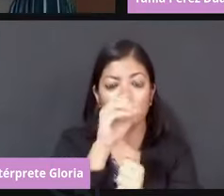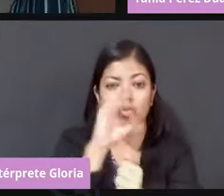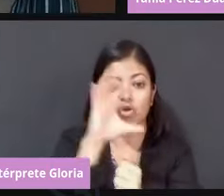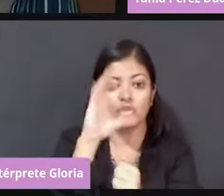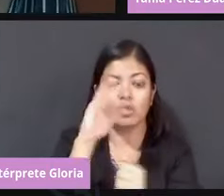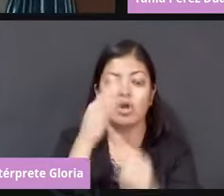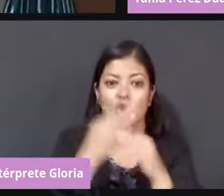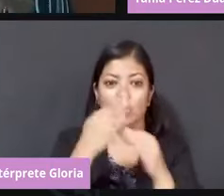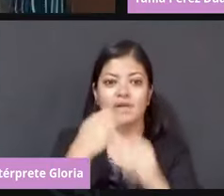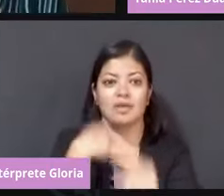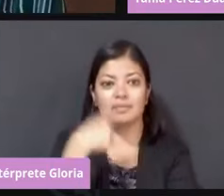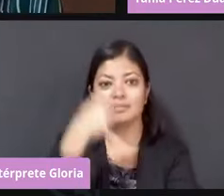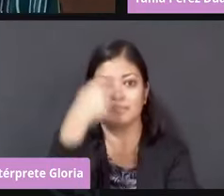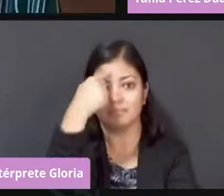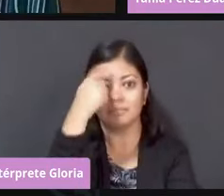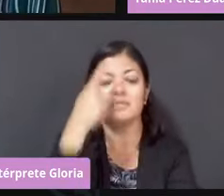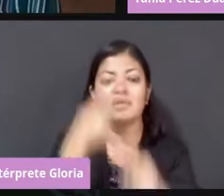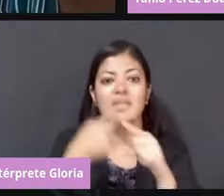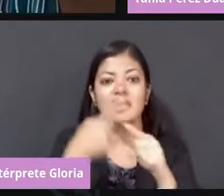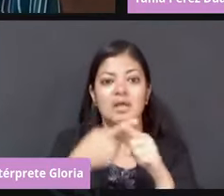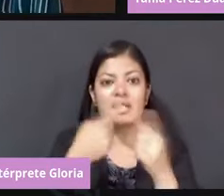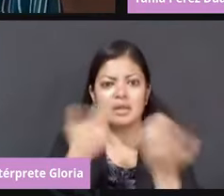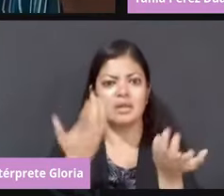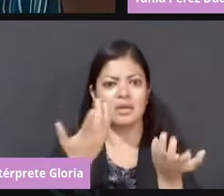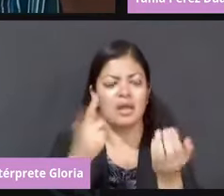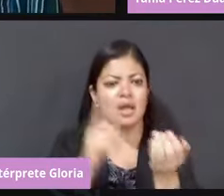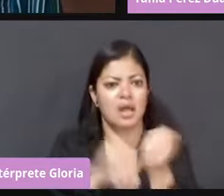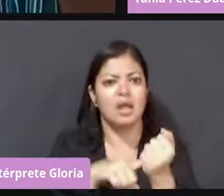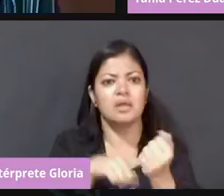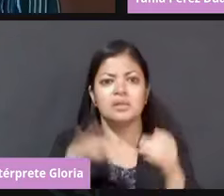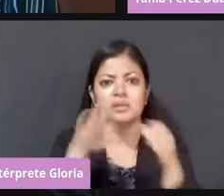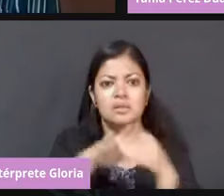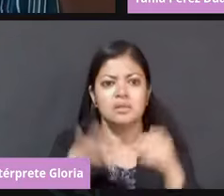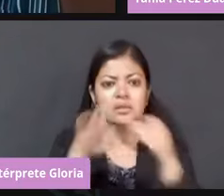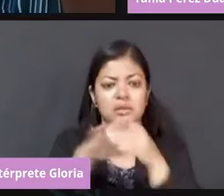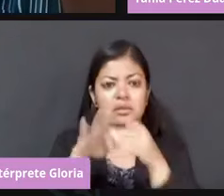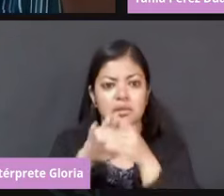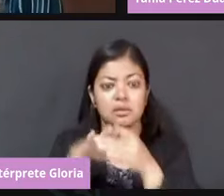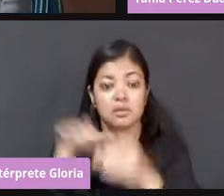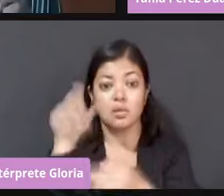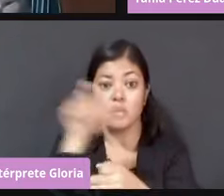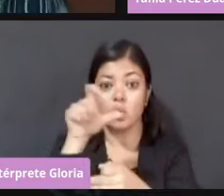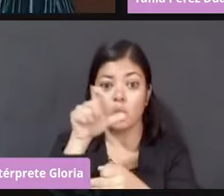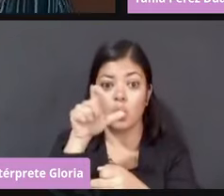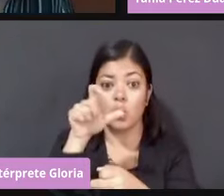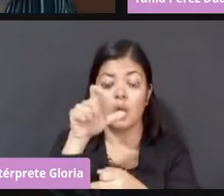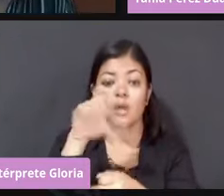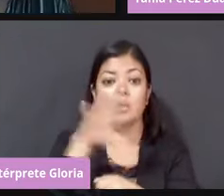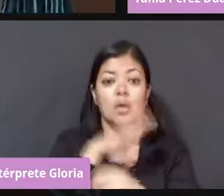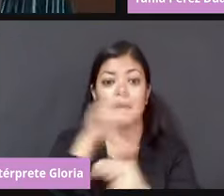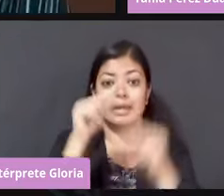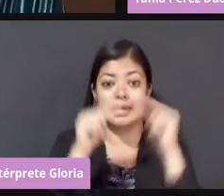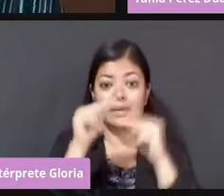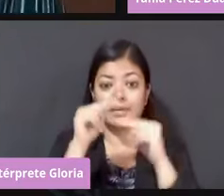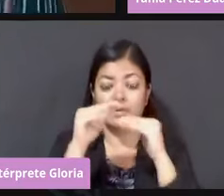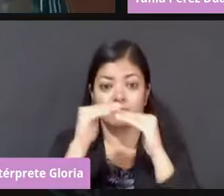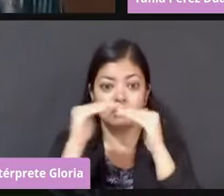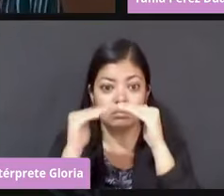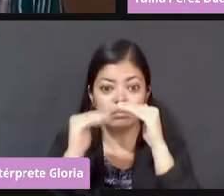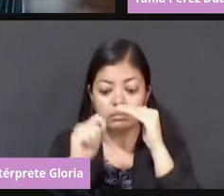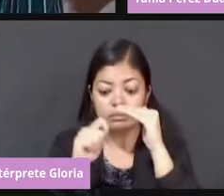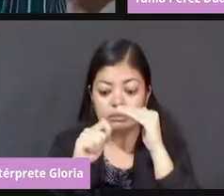mente muy presente, pues aquellos que sacan, ¿no?, la punta constantemente y cuando baja determinado nivel la punta del lápiz